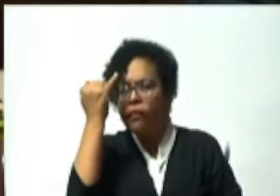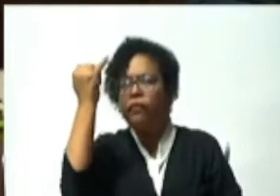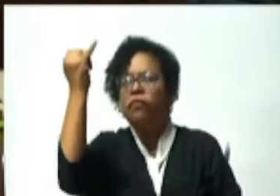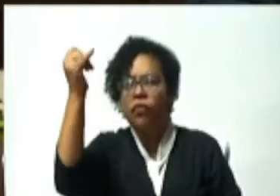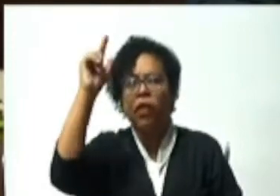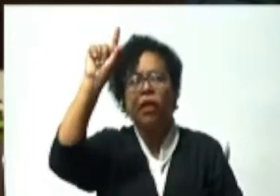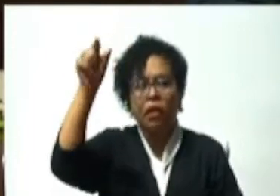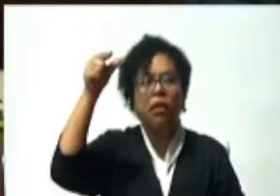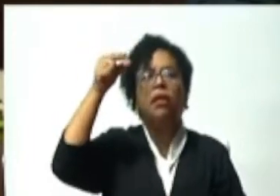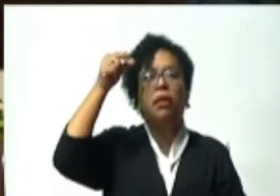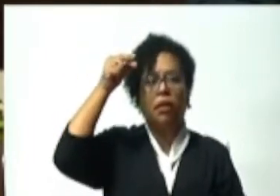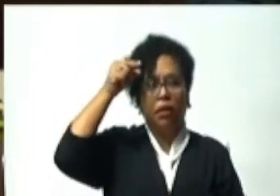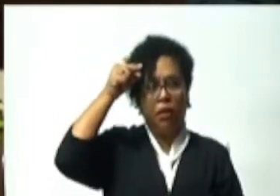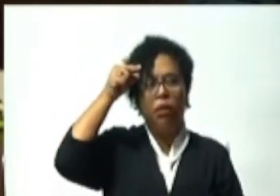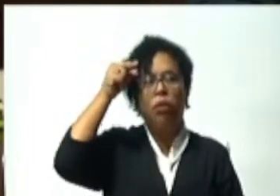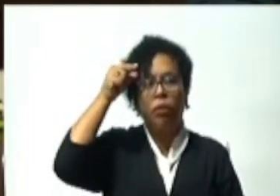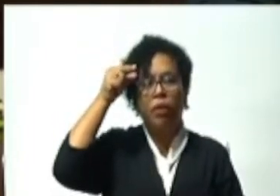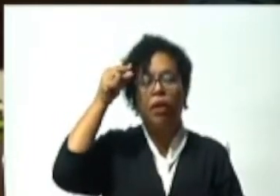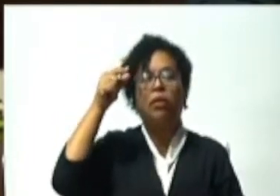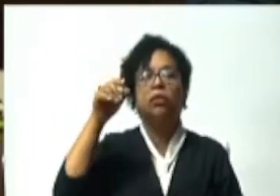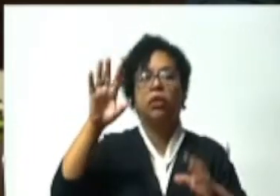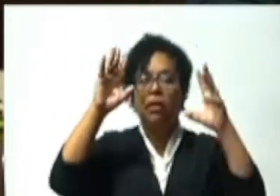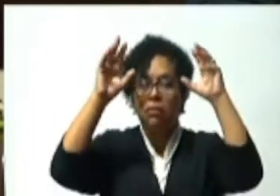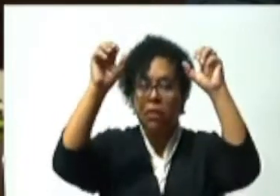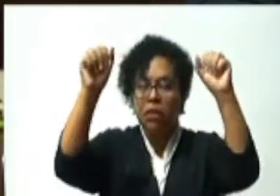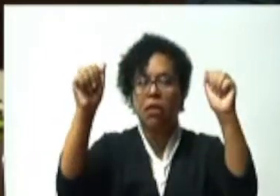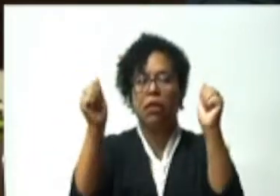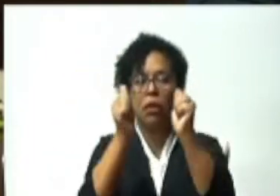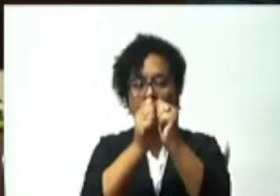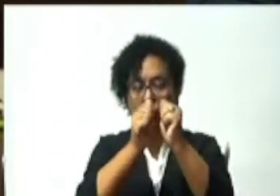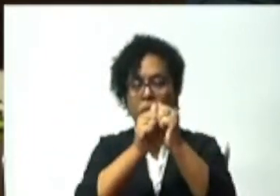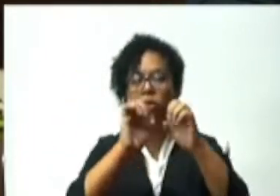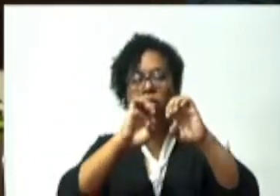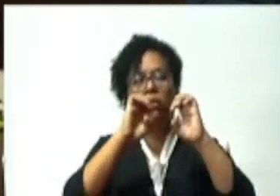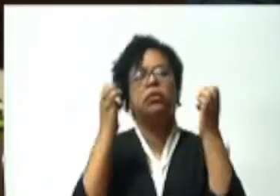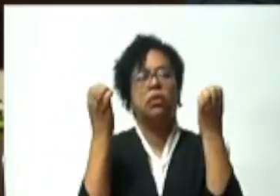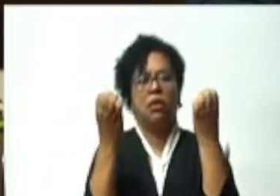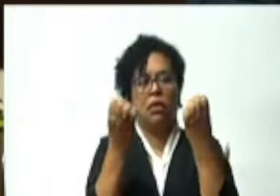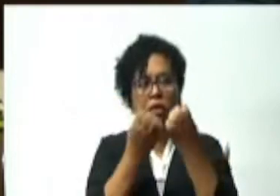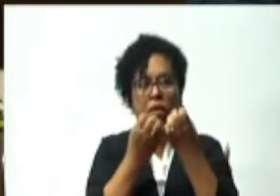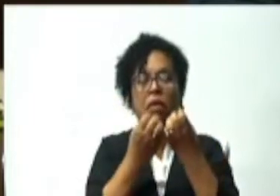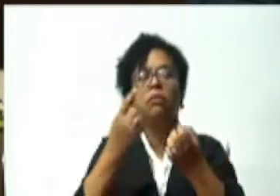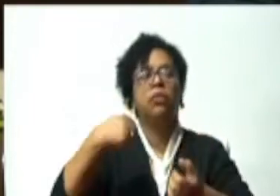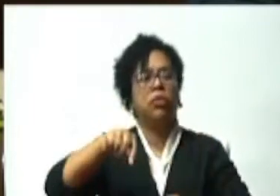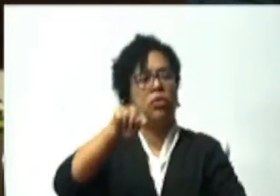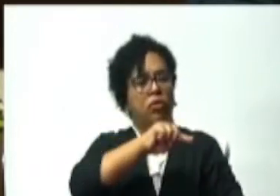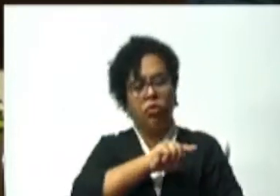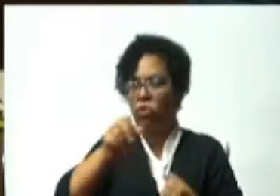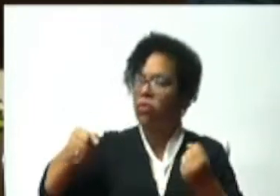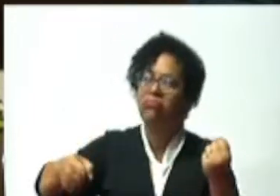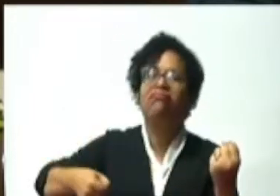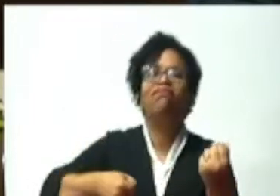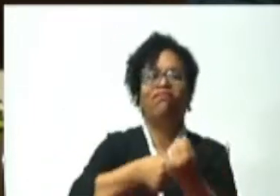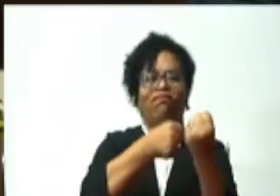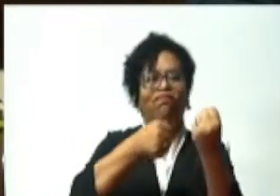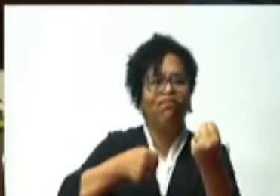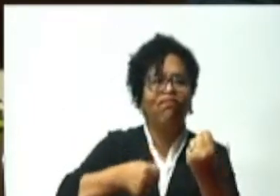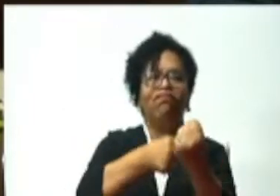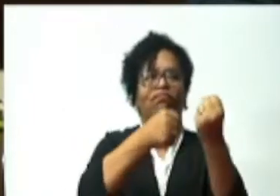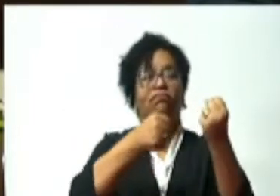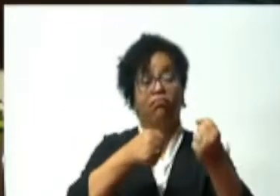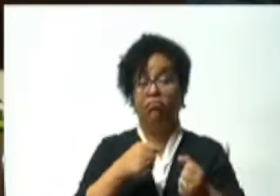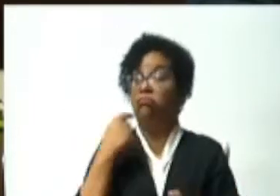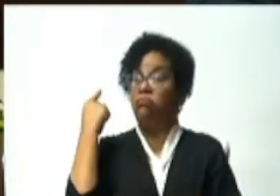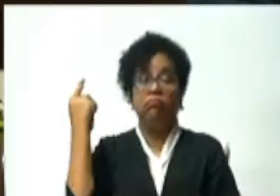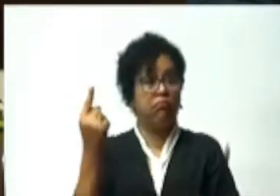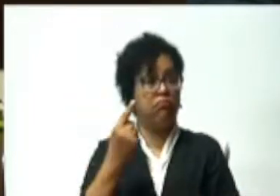gobierno central, del Poder Ejecutivo, en su máxima expresión. Y siempre en